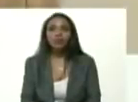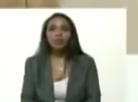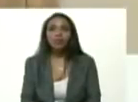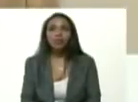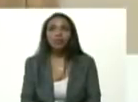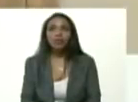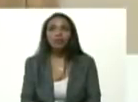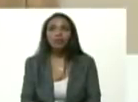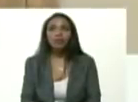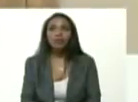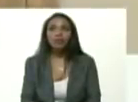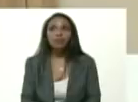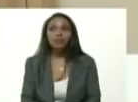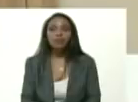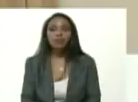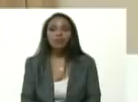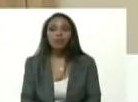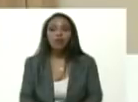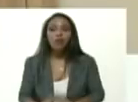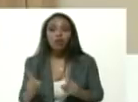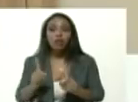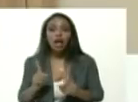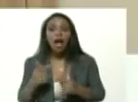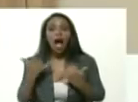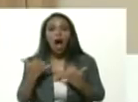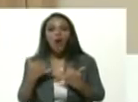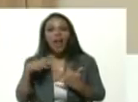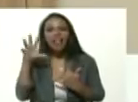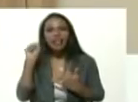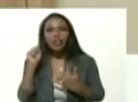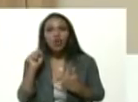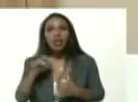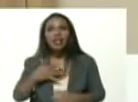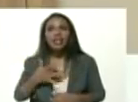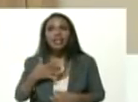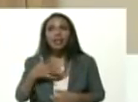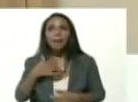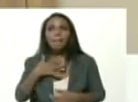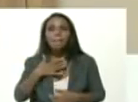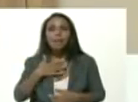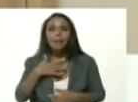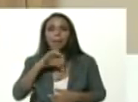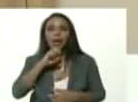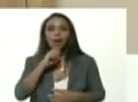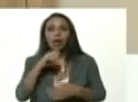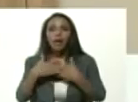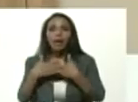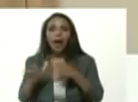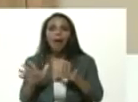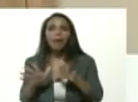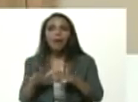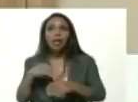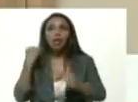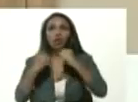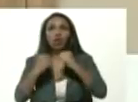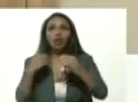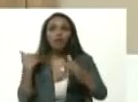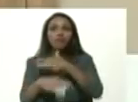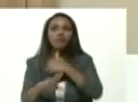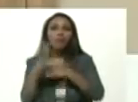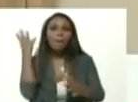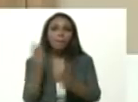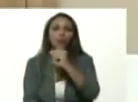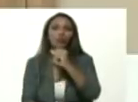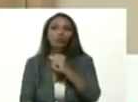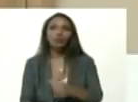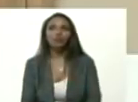Otro que decía, que yo leí ayer, ahora entiendo qué siente mi perro cada vez que abro la puerta y sale corriendo por ahí.